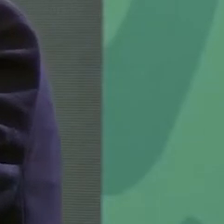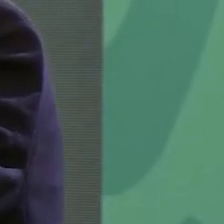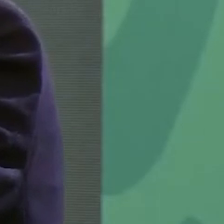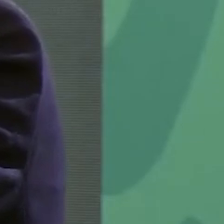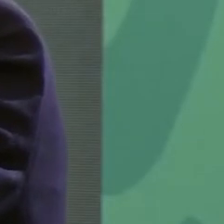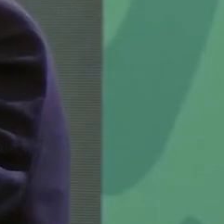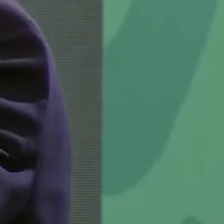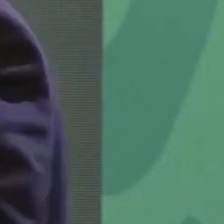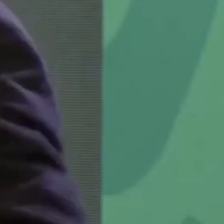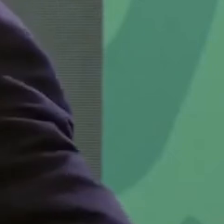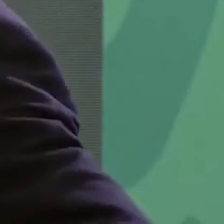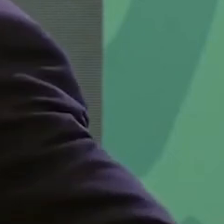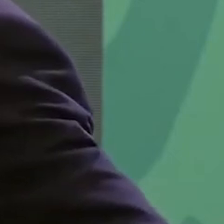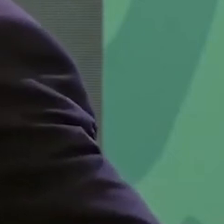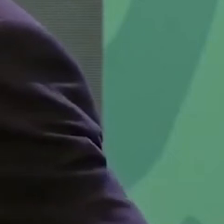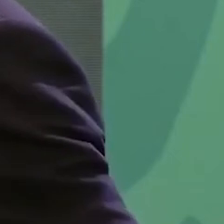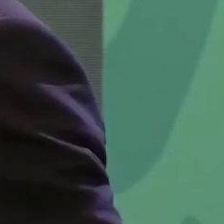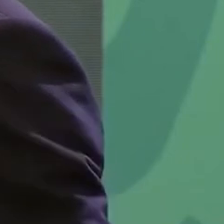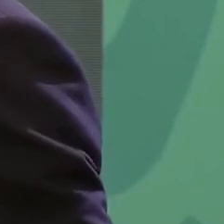detuvieron y